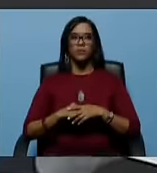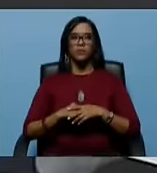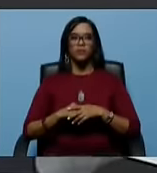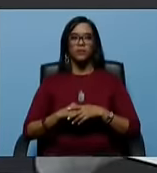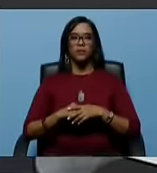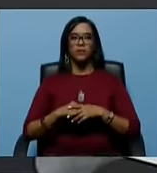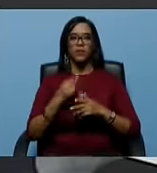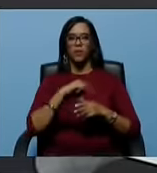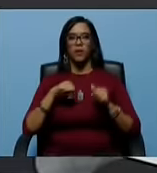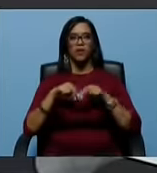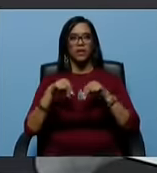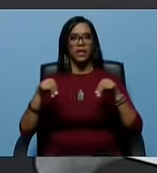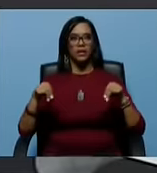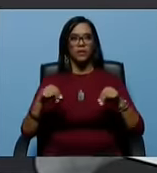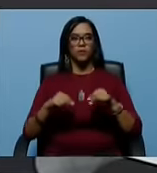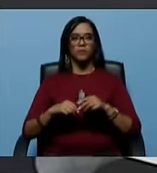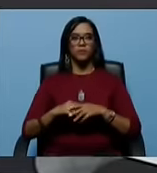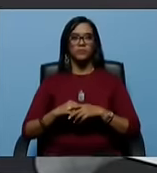nuestro territorio.